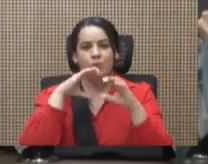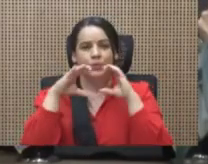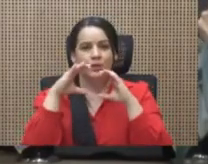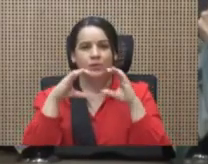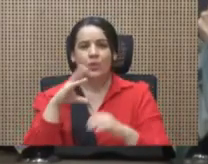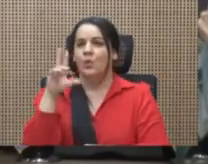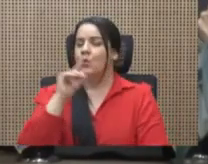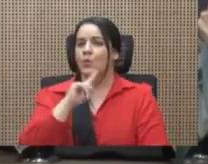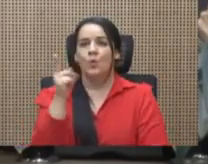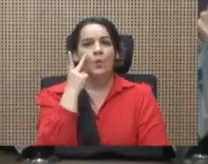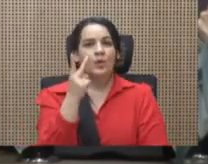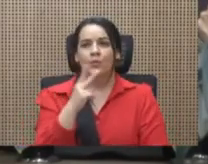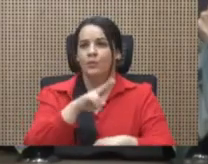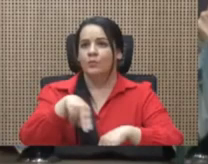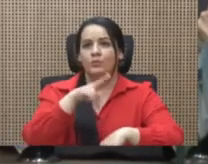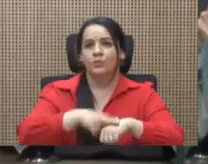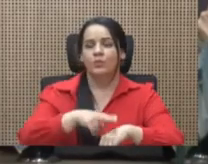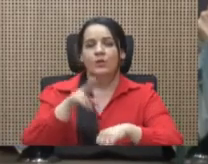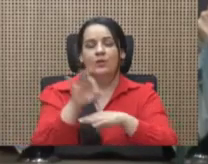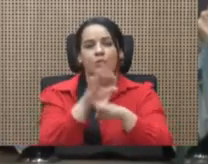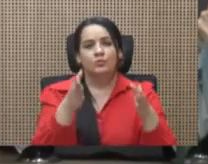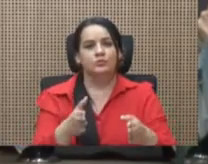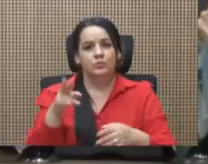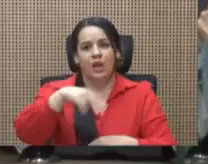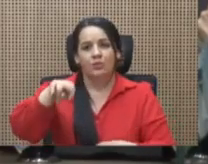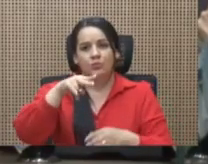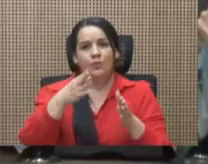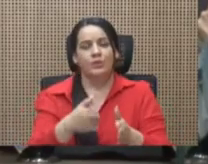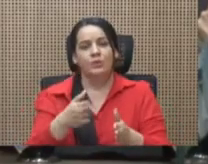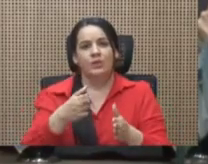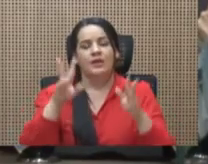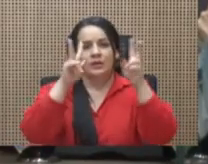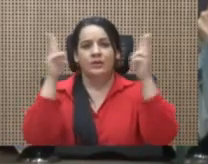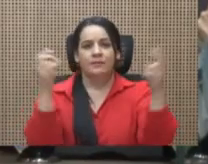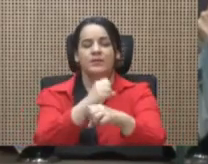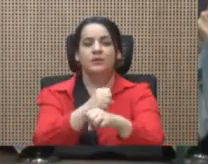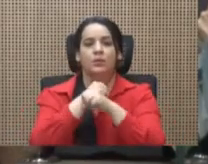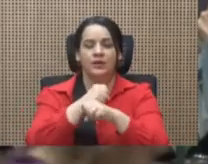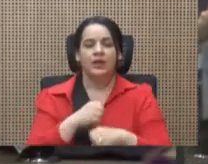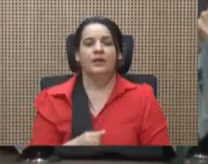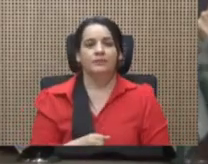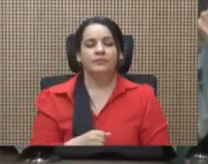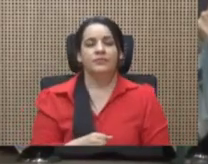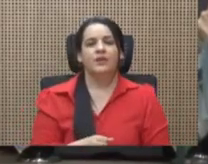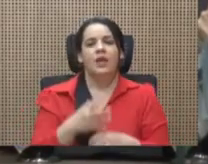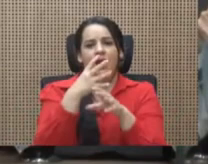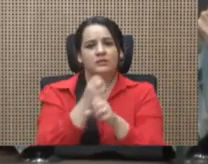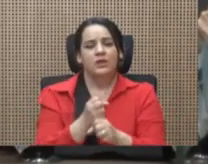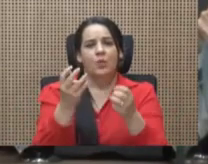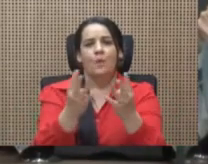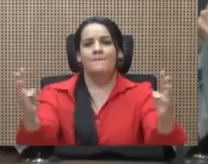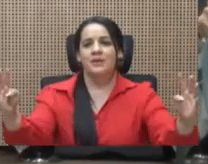fue normal ver a los compañeros de la Asamblea Legislativa en el tema de seguridad, haciéndonos un perímetro